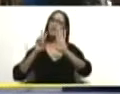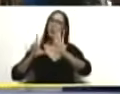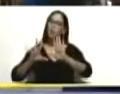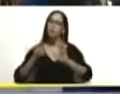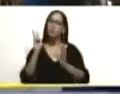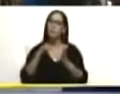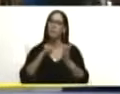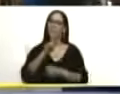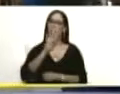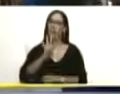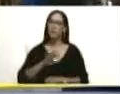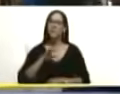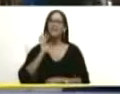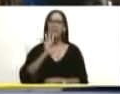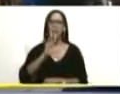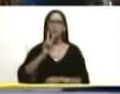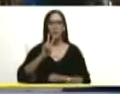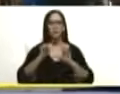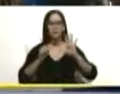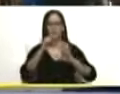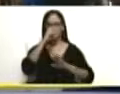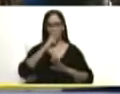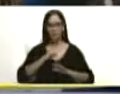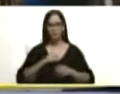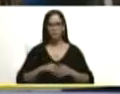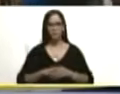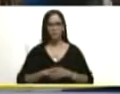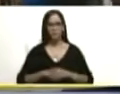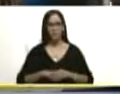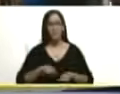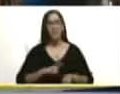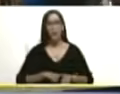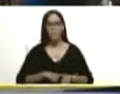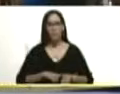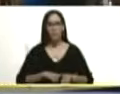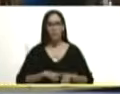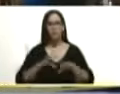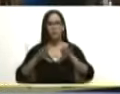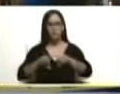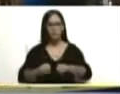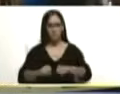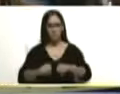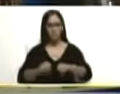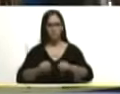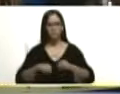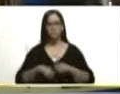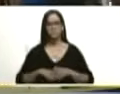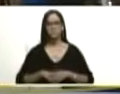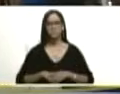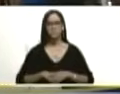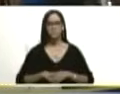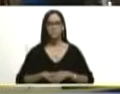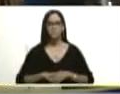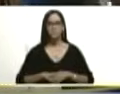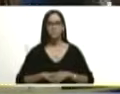1498-2024, 526 años. Época del colonialismo.